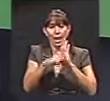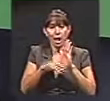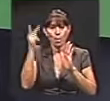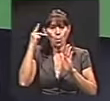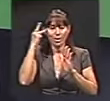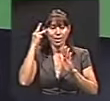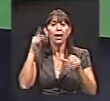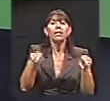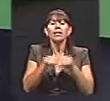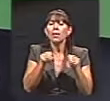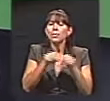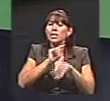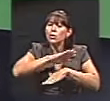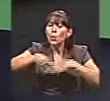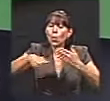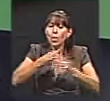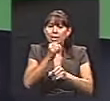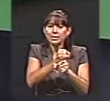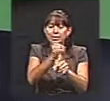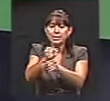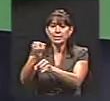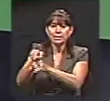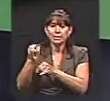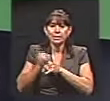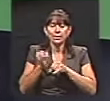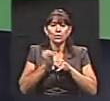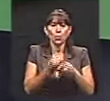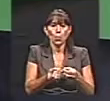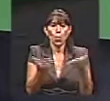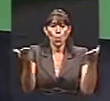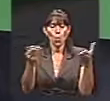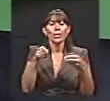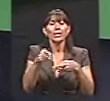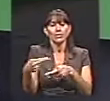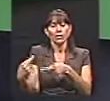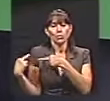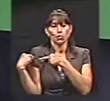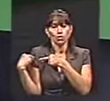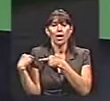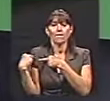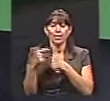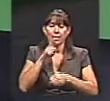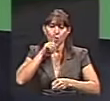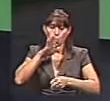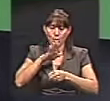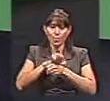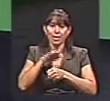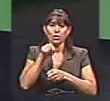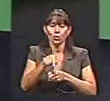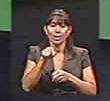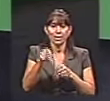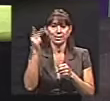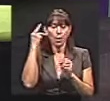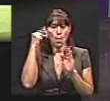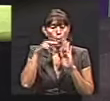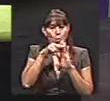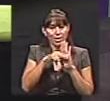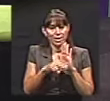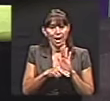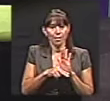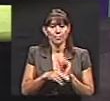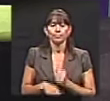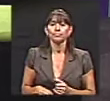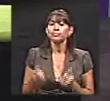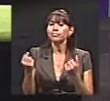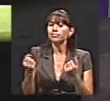toda la institucionalidad del sector público es responsable del cumplimiento de esta política. Claro,